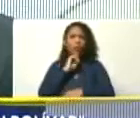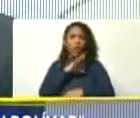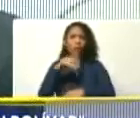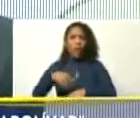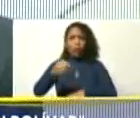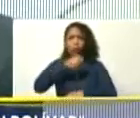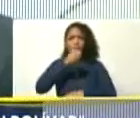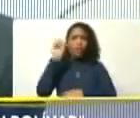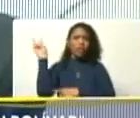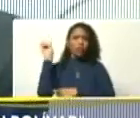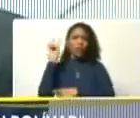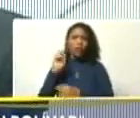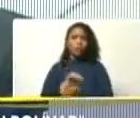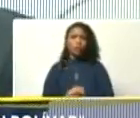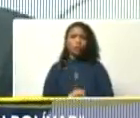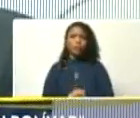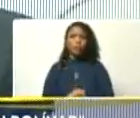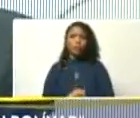periodismo venezolano.